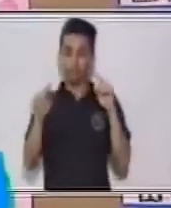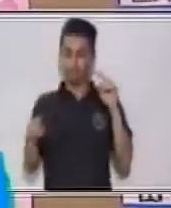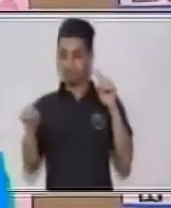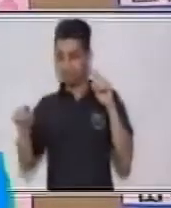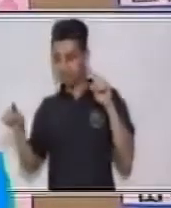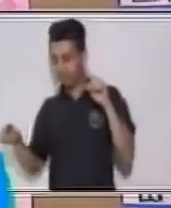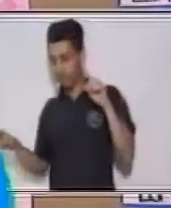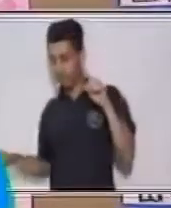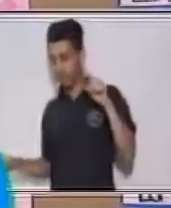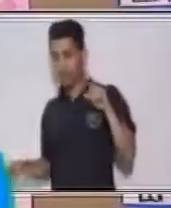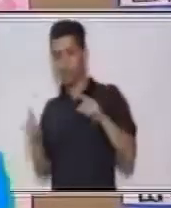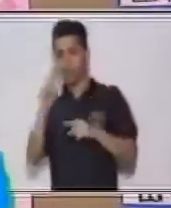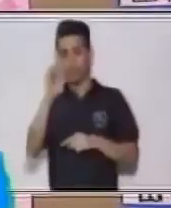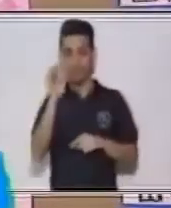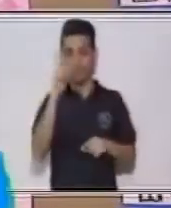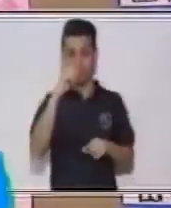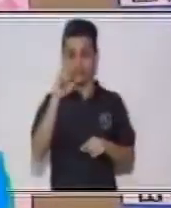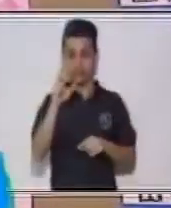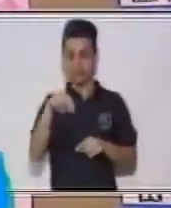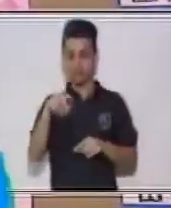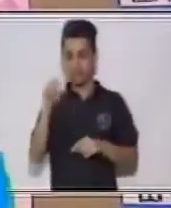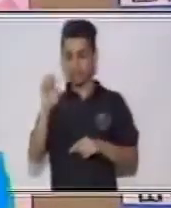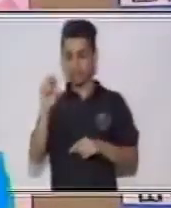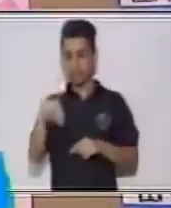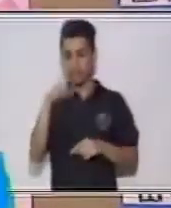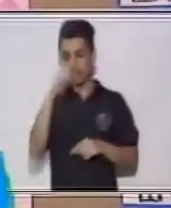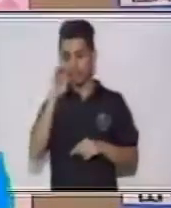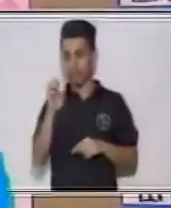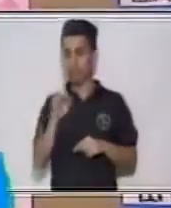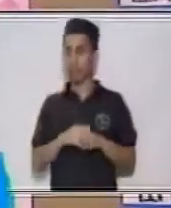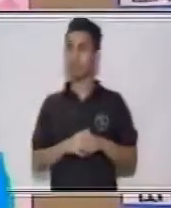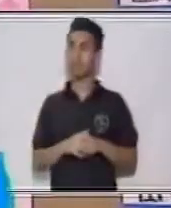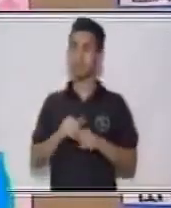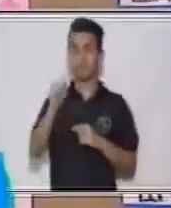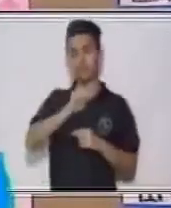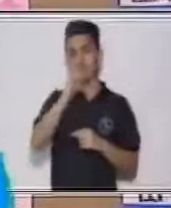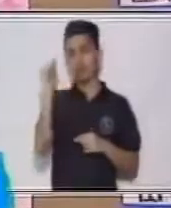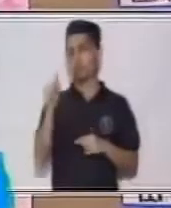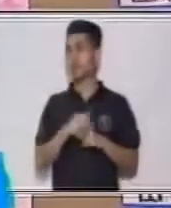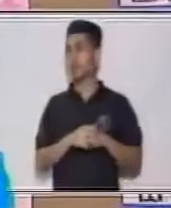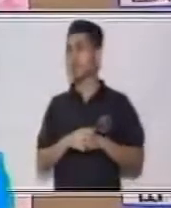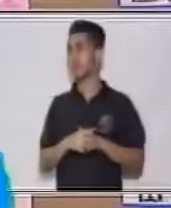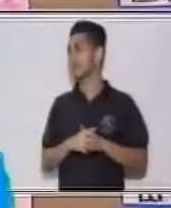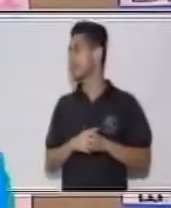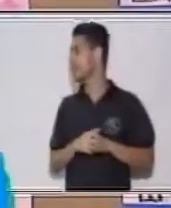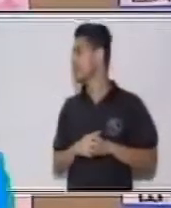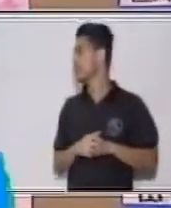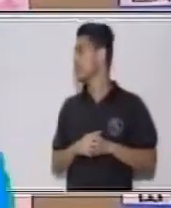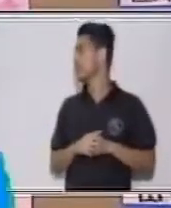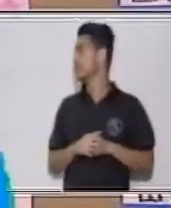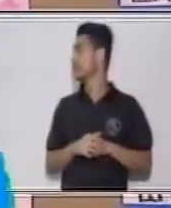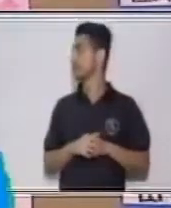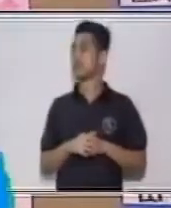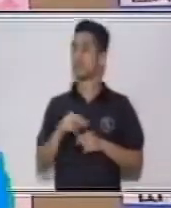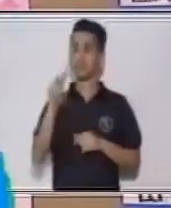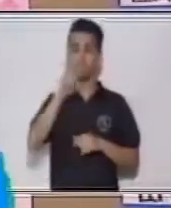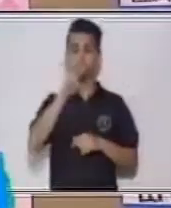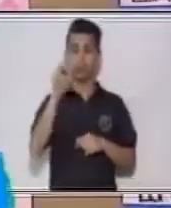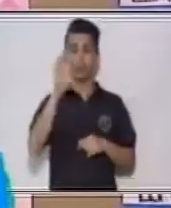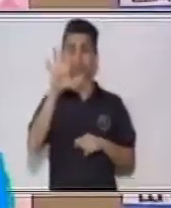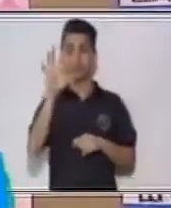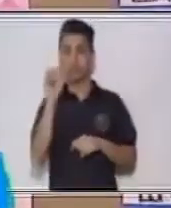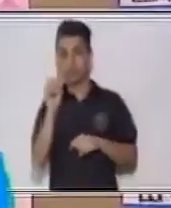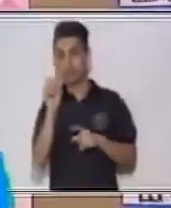del mayor al menor vamos con el otro ejercicio 250 200